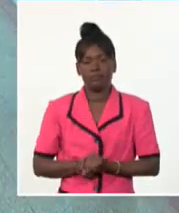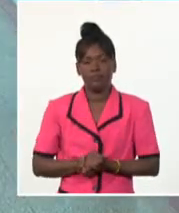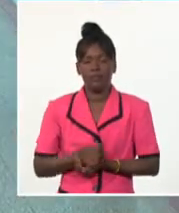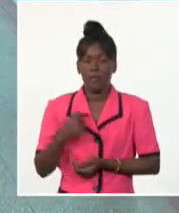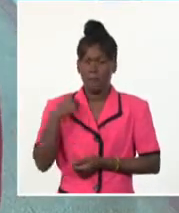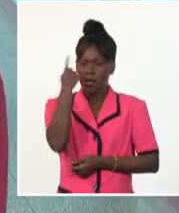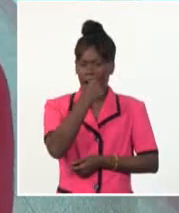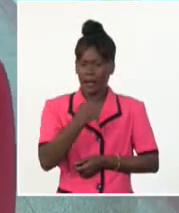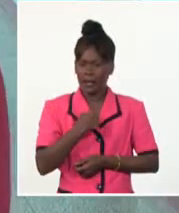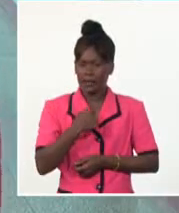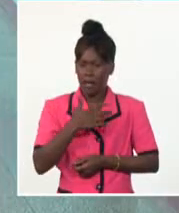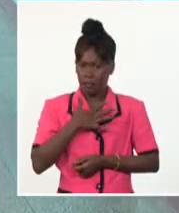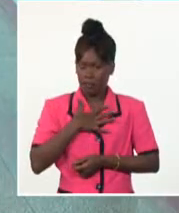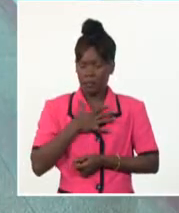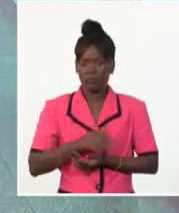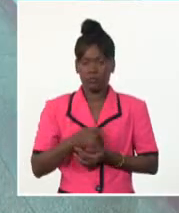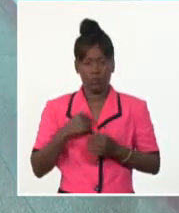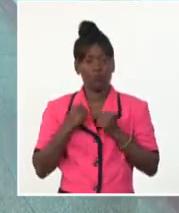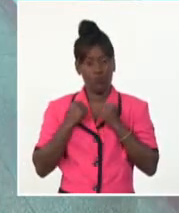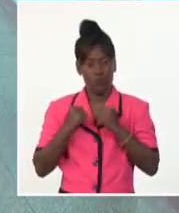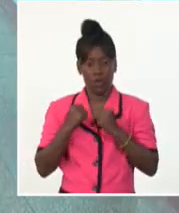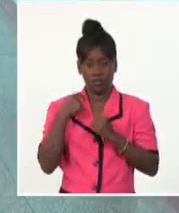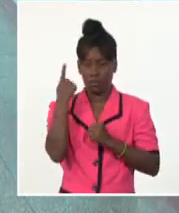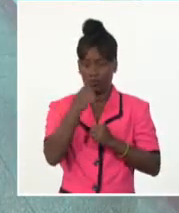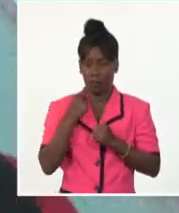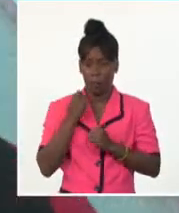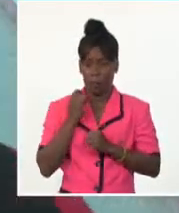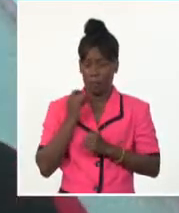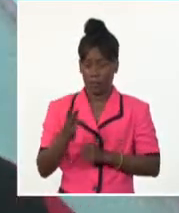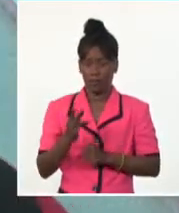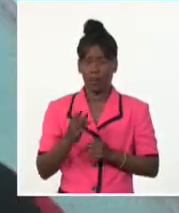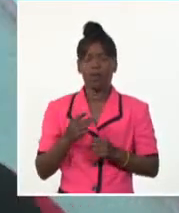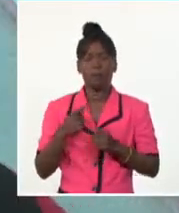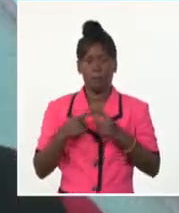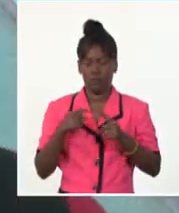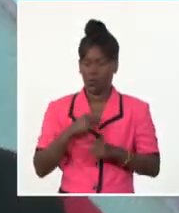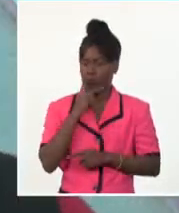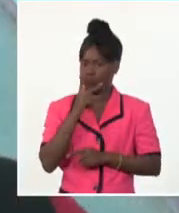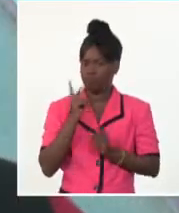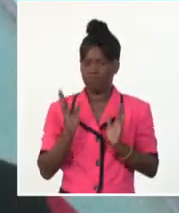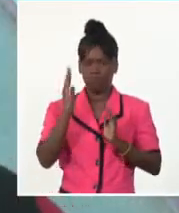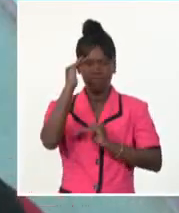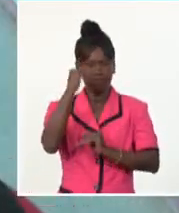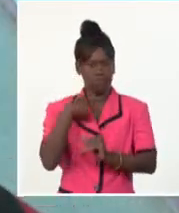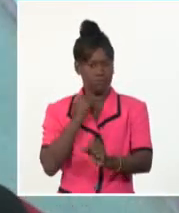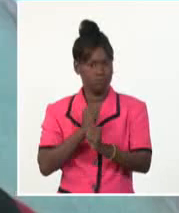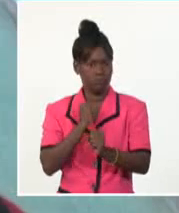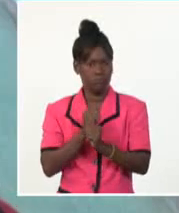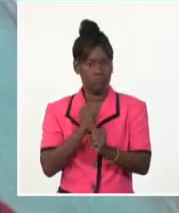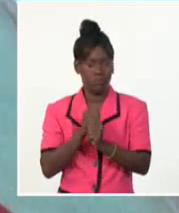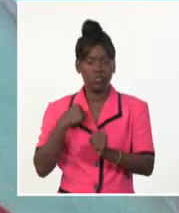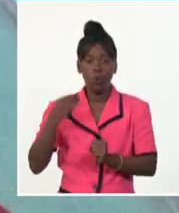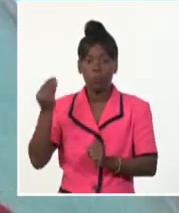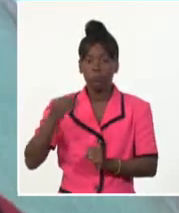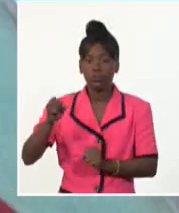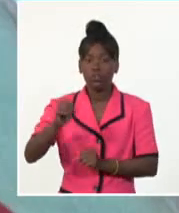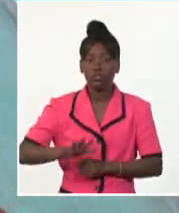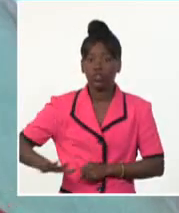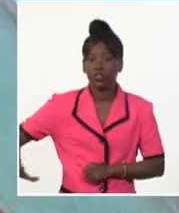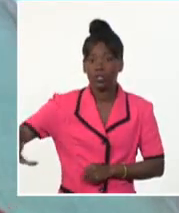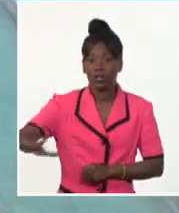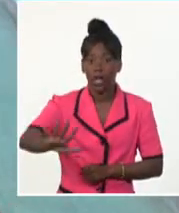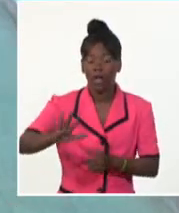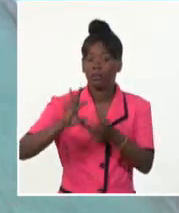carácter fuerte cuando se refiere a las cosas de trabajo. Presto a todos los problemas que hoy tiene la sociedad. Siempre trato de